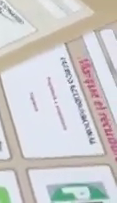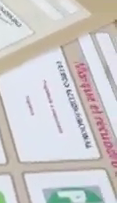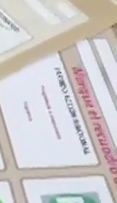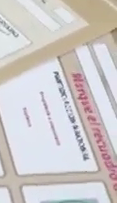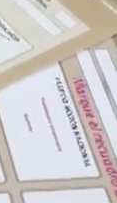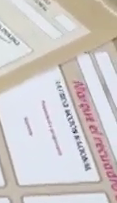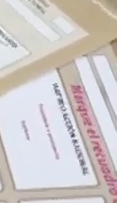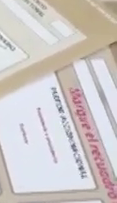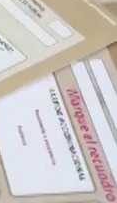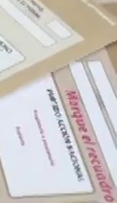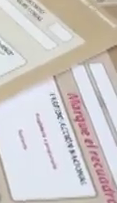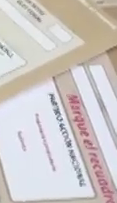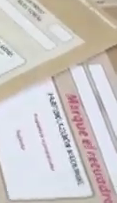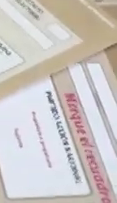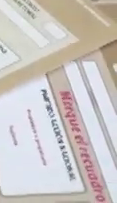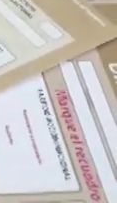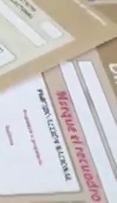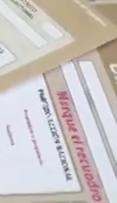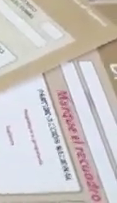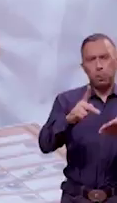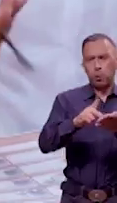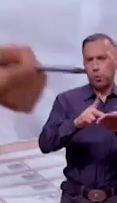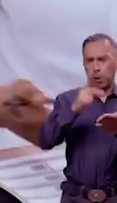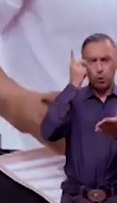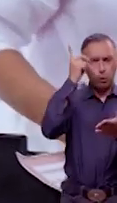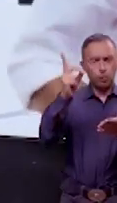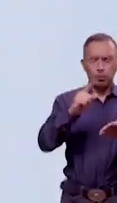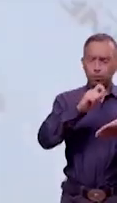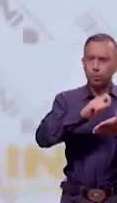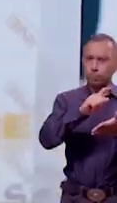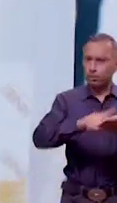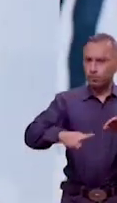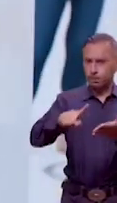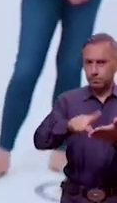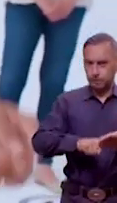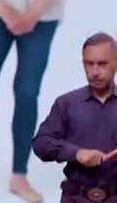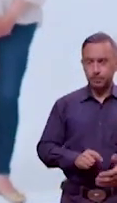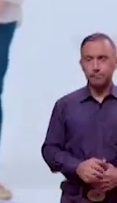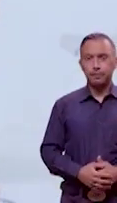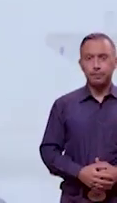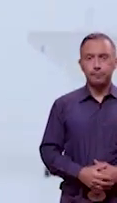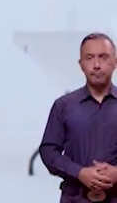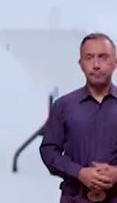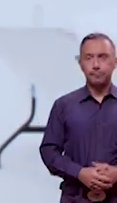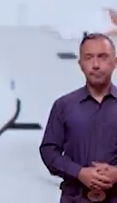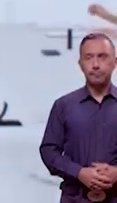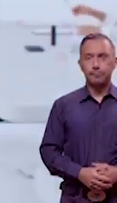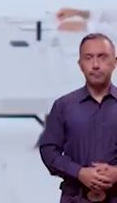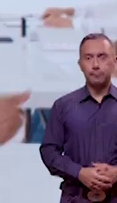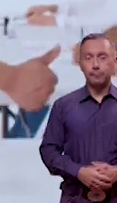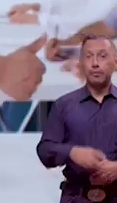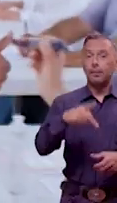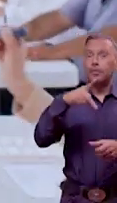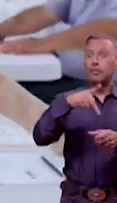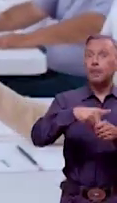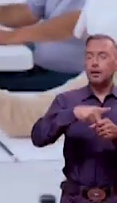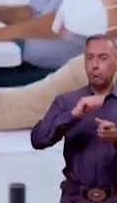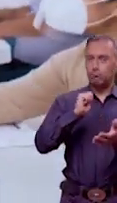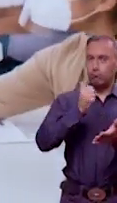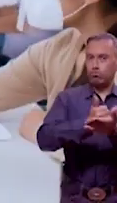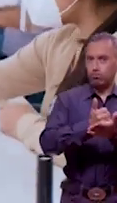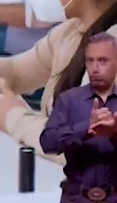solo, dos o todos los partidos de la coalición. Así, de esta manera, podrás agilizar tu permanencia en la casilla y, sobre